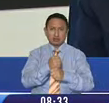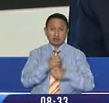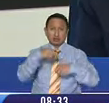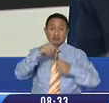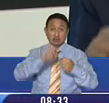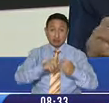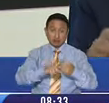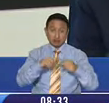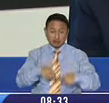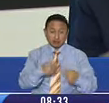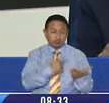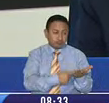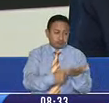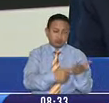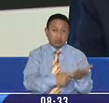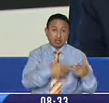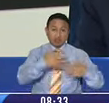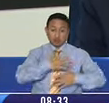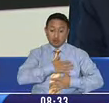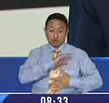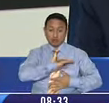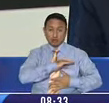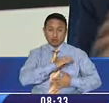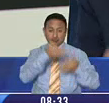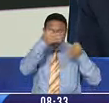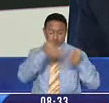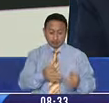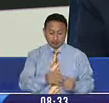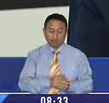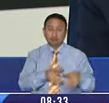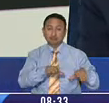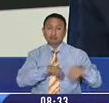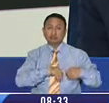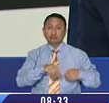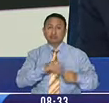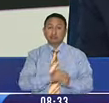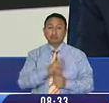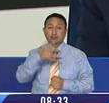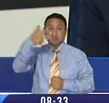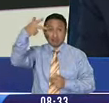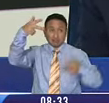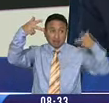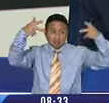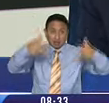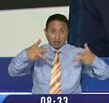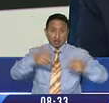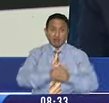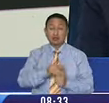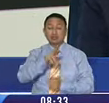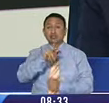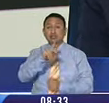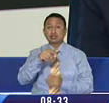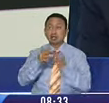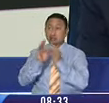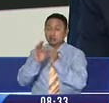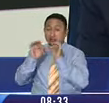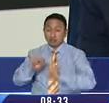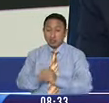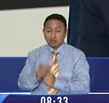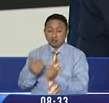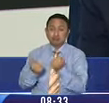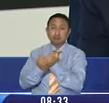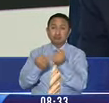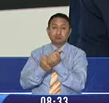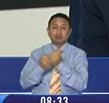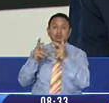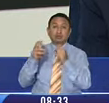la ciudad, cumplir con lo que tenga que cumplir el municipio de Quito, que esto quiere decir si dotamos de cámaras, si mejoramos las UPC, si colaboramos con